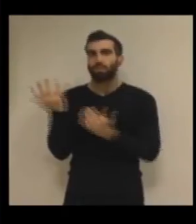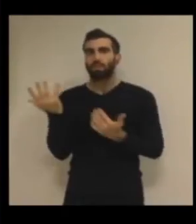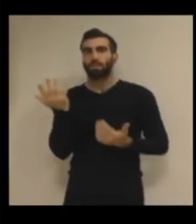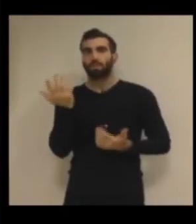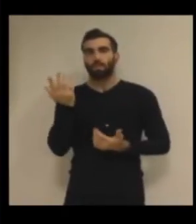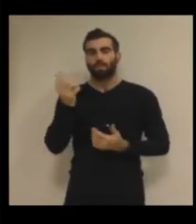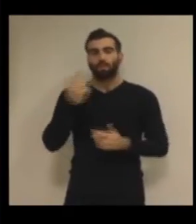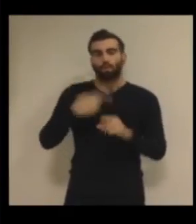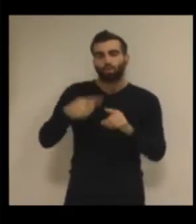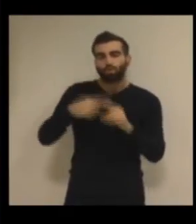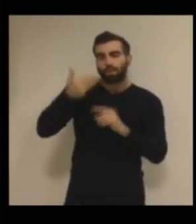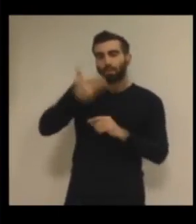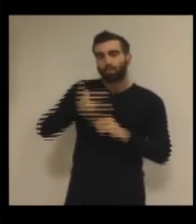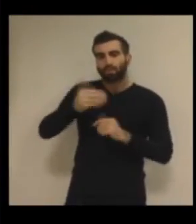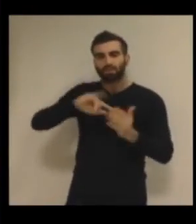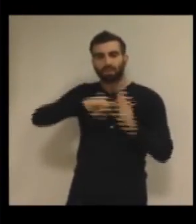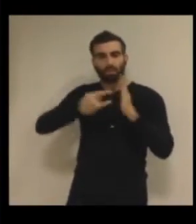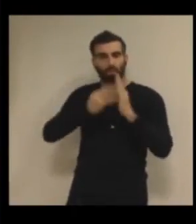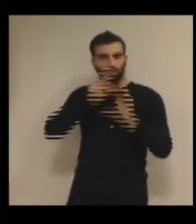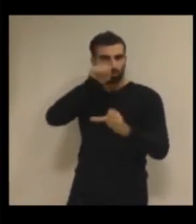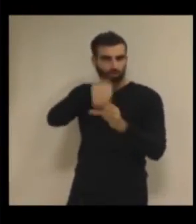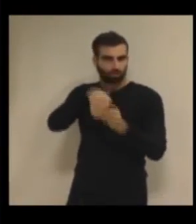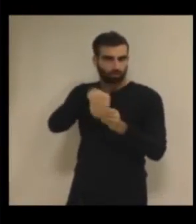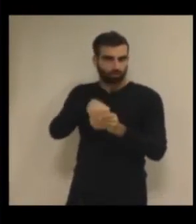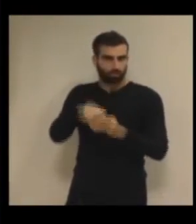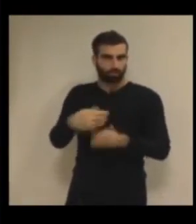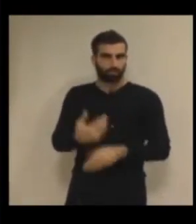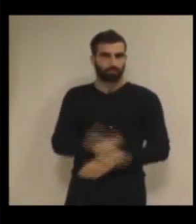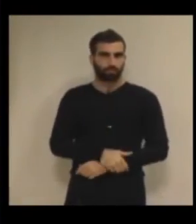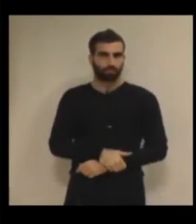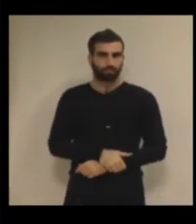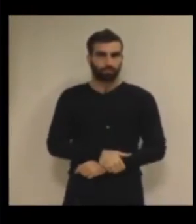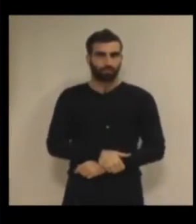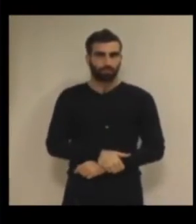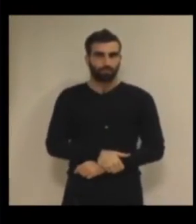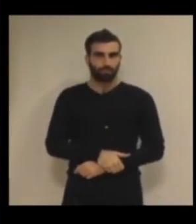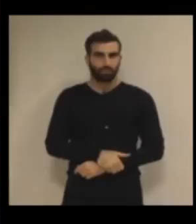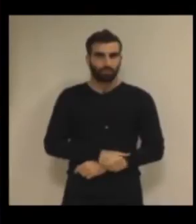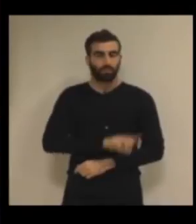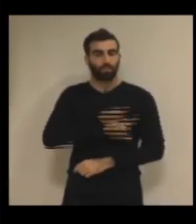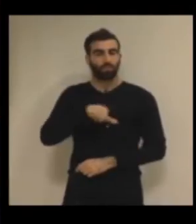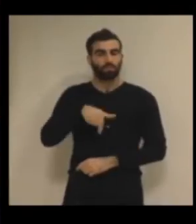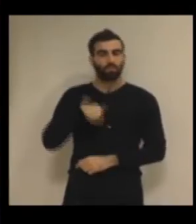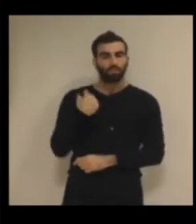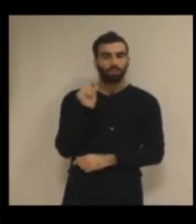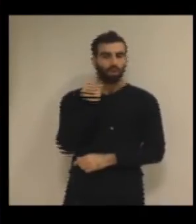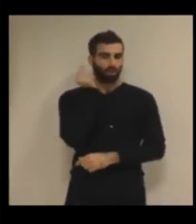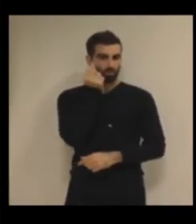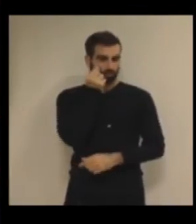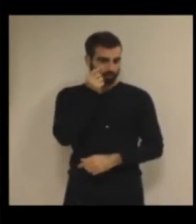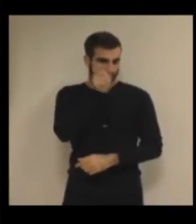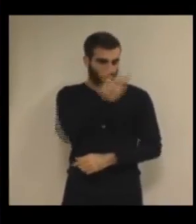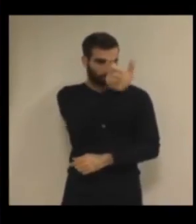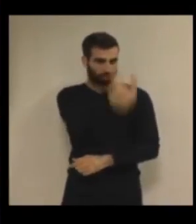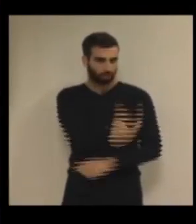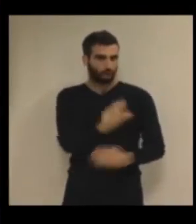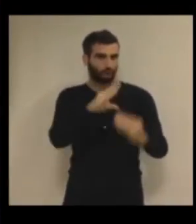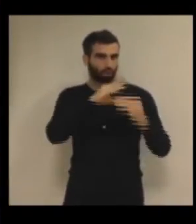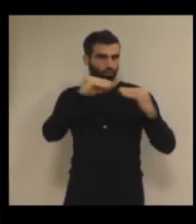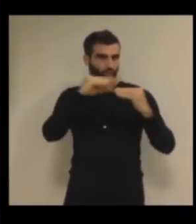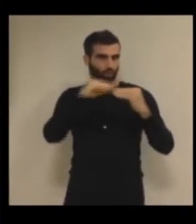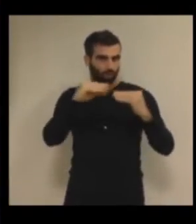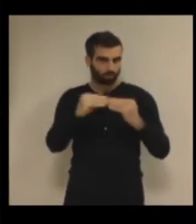que forman base del proyecto. Entonces, tomamos en cuenta primero al usuario, que en este